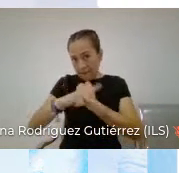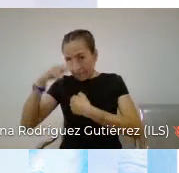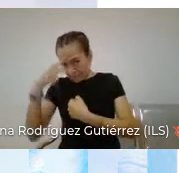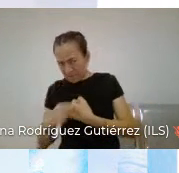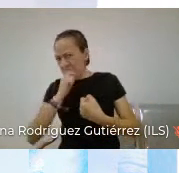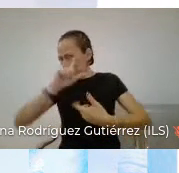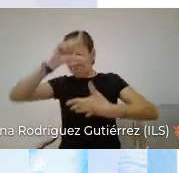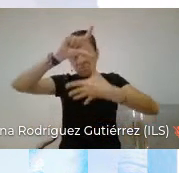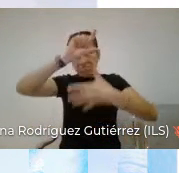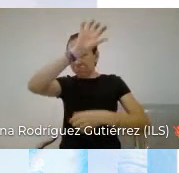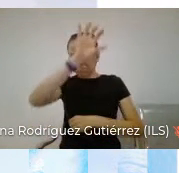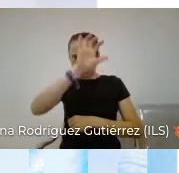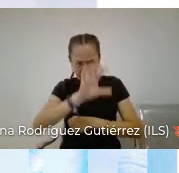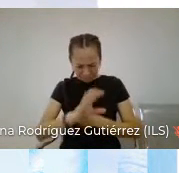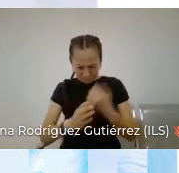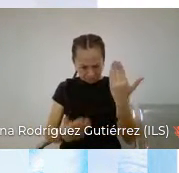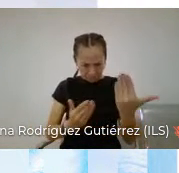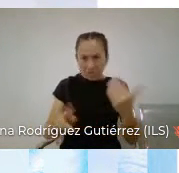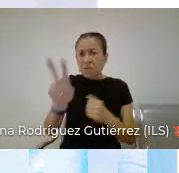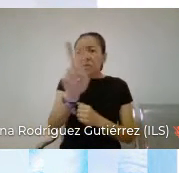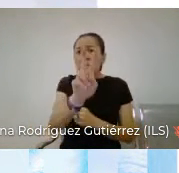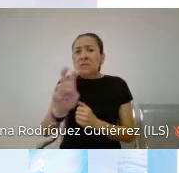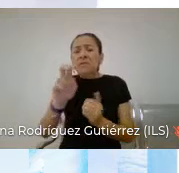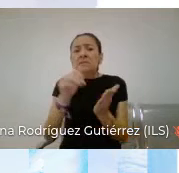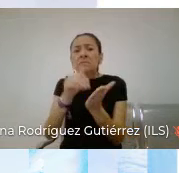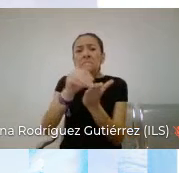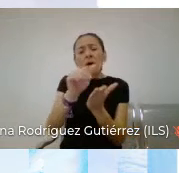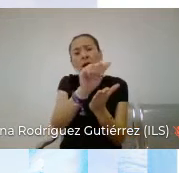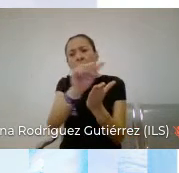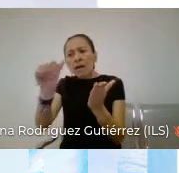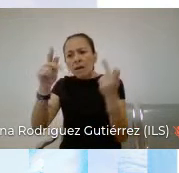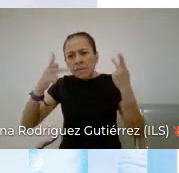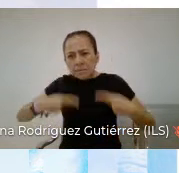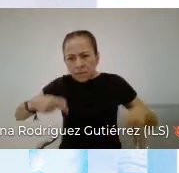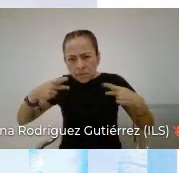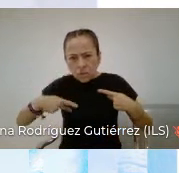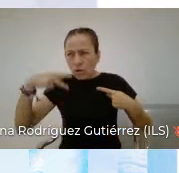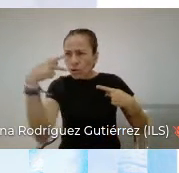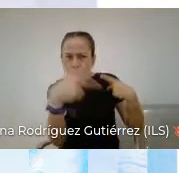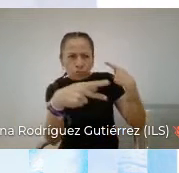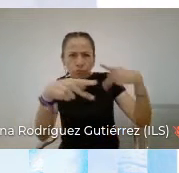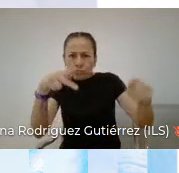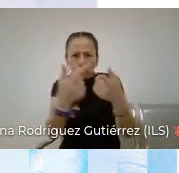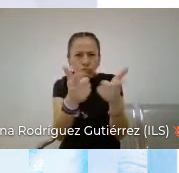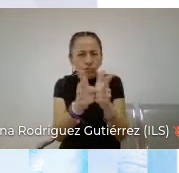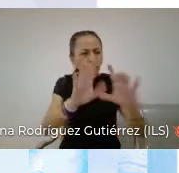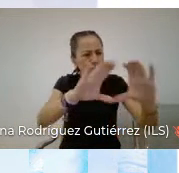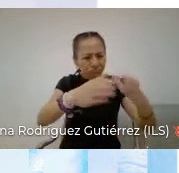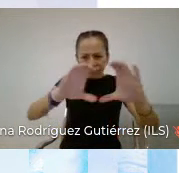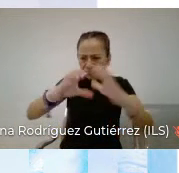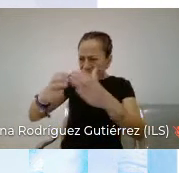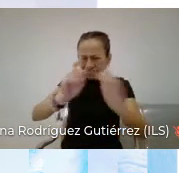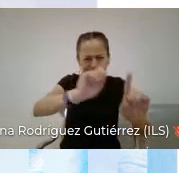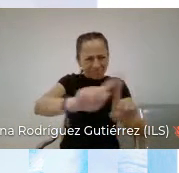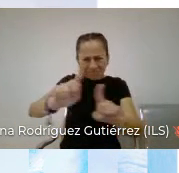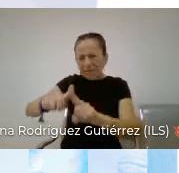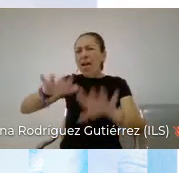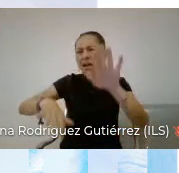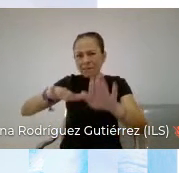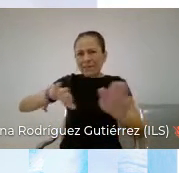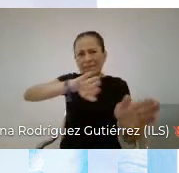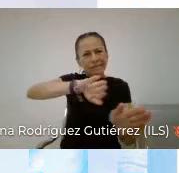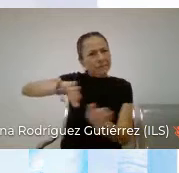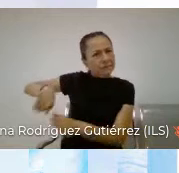Latina tenemos más de 200 millones de personas que están en grupos diversos, de poblaciones diversas, marginadas, como